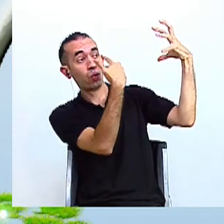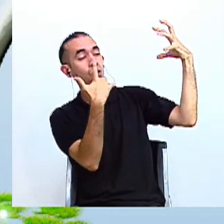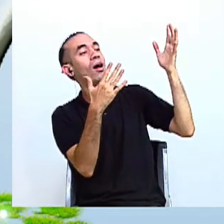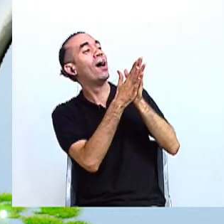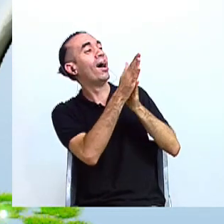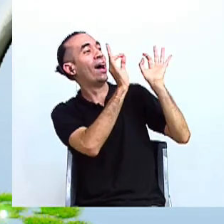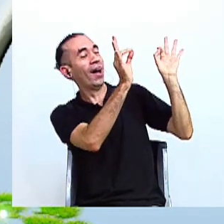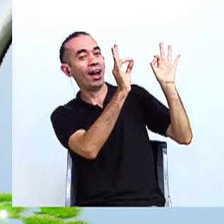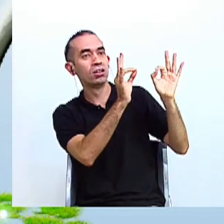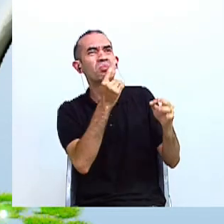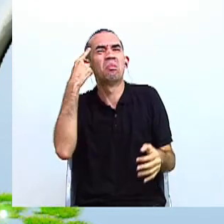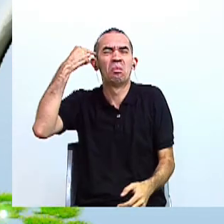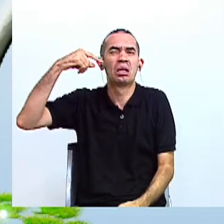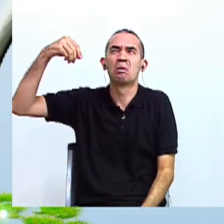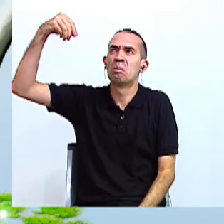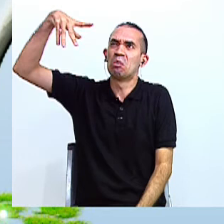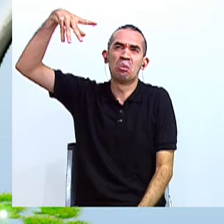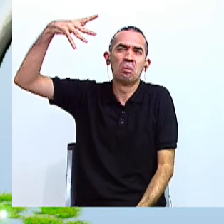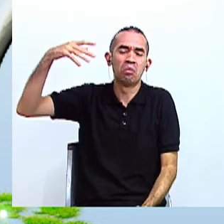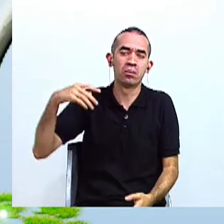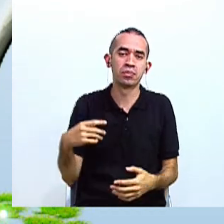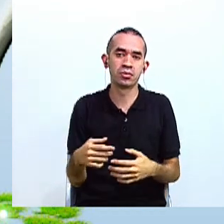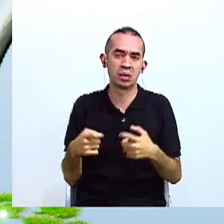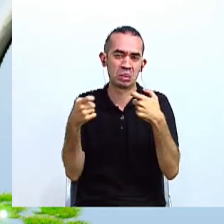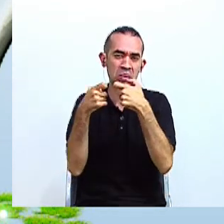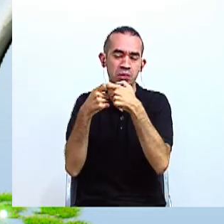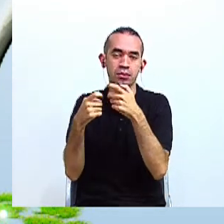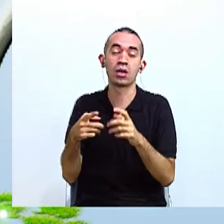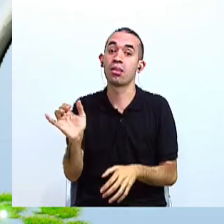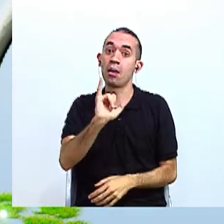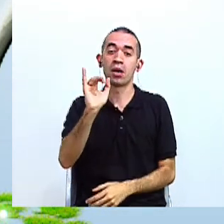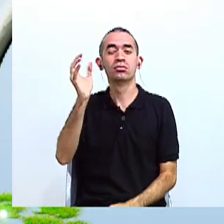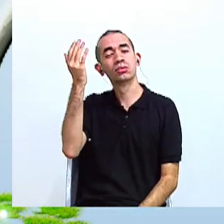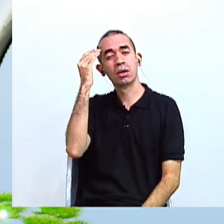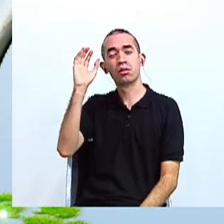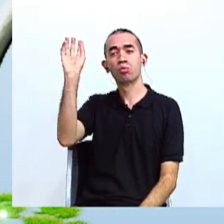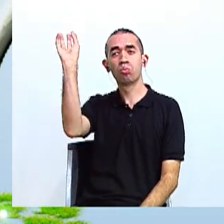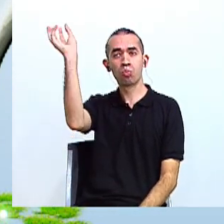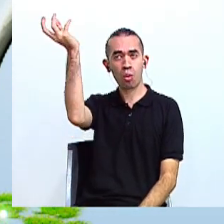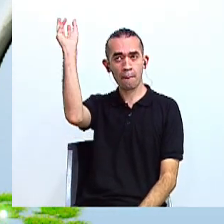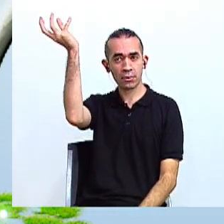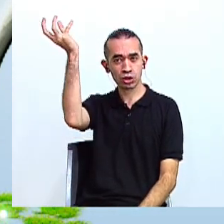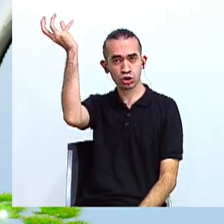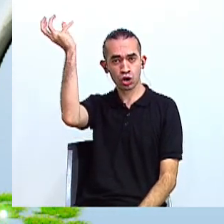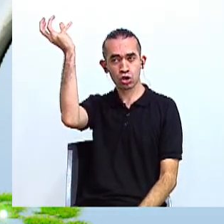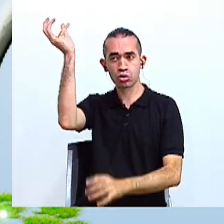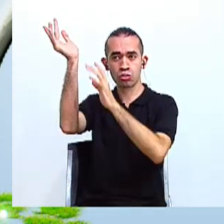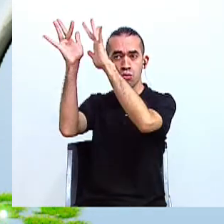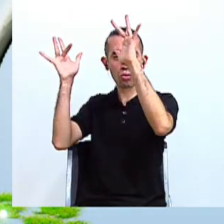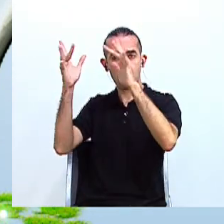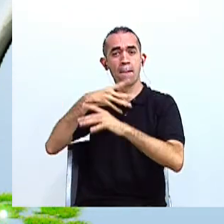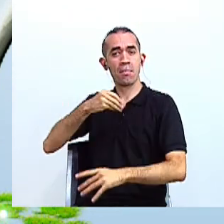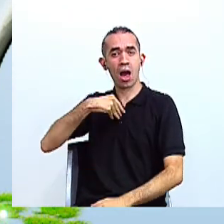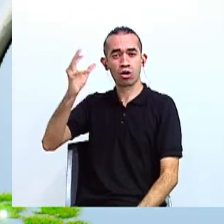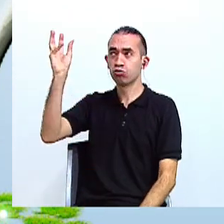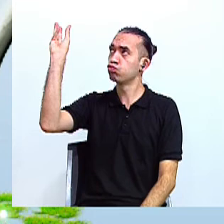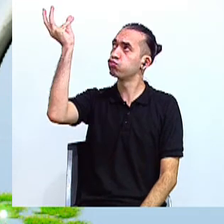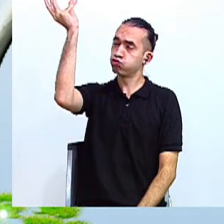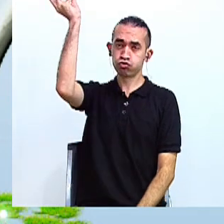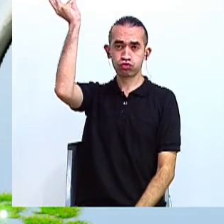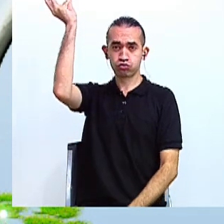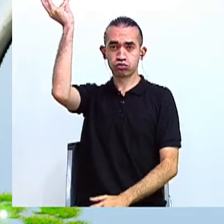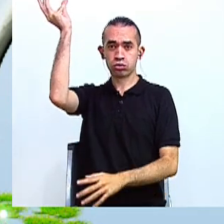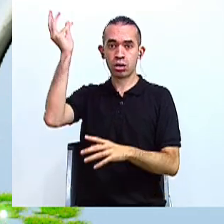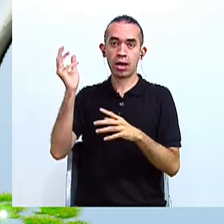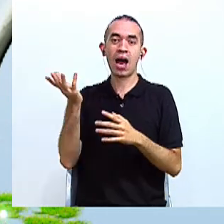Utilicemos bombillos de bajo consumo, ahora que existe tanta tecnología moderna, bombillos que iluminan mejor que los de antes y gastan